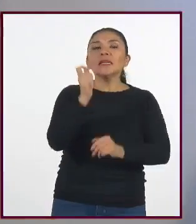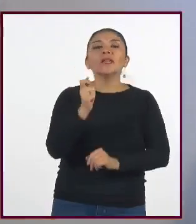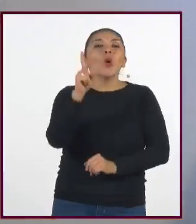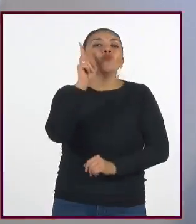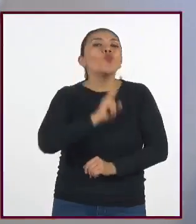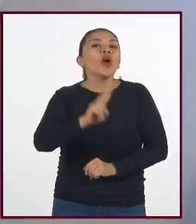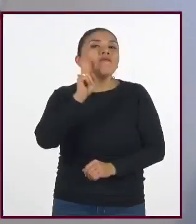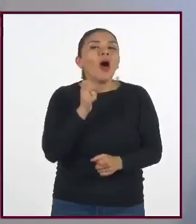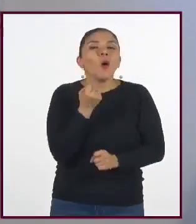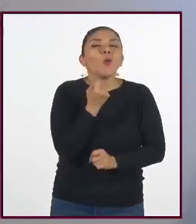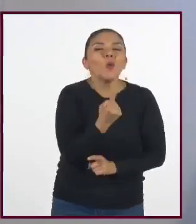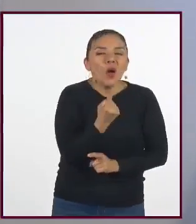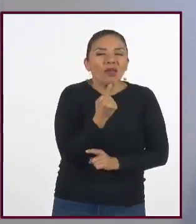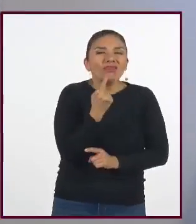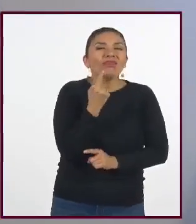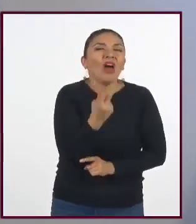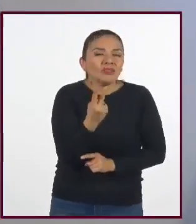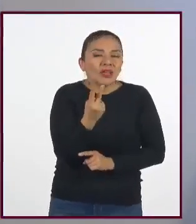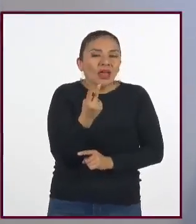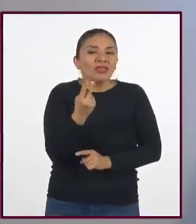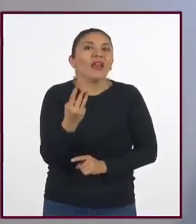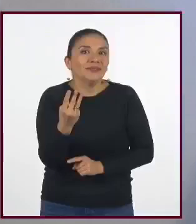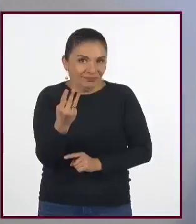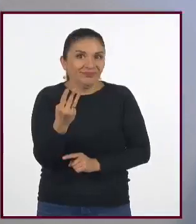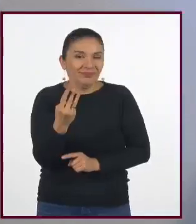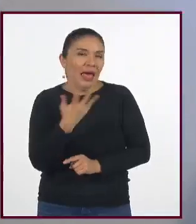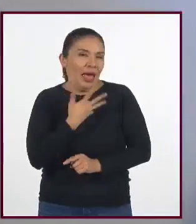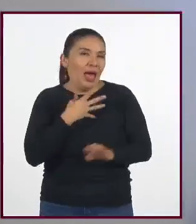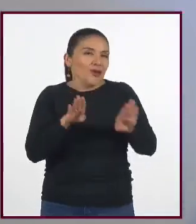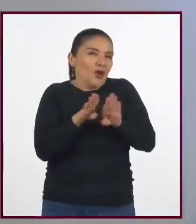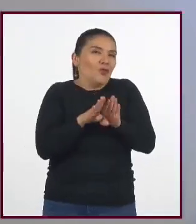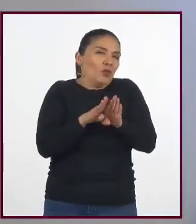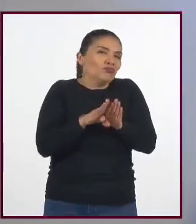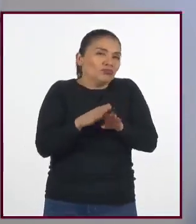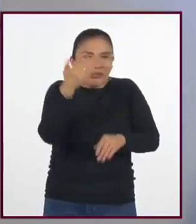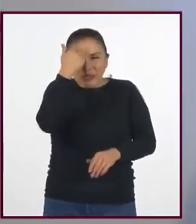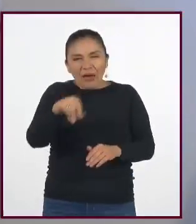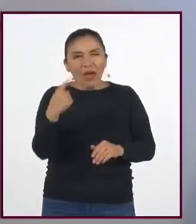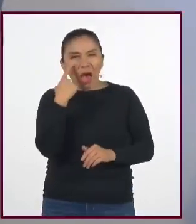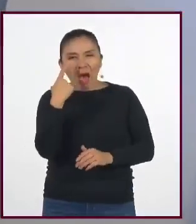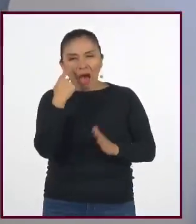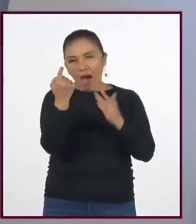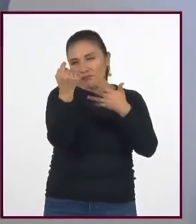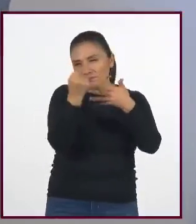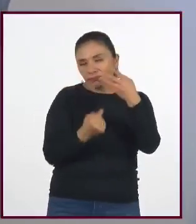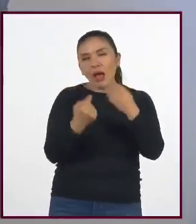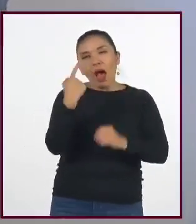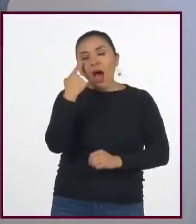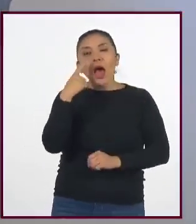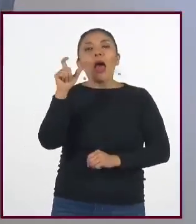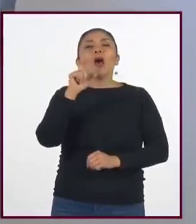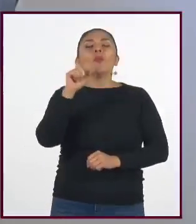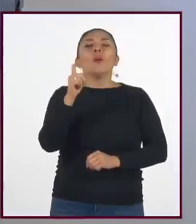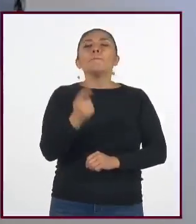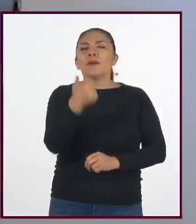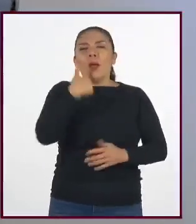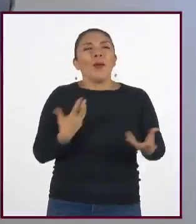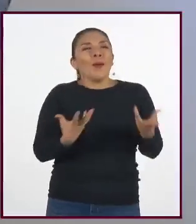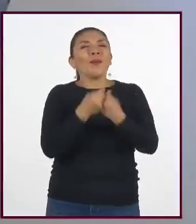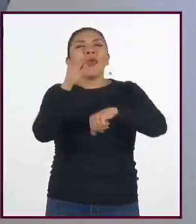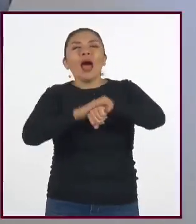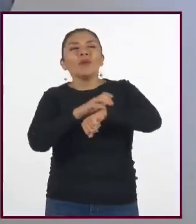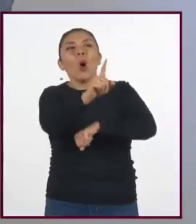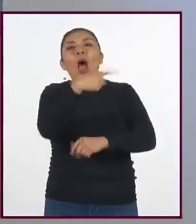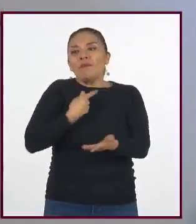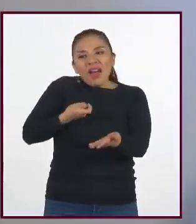experimental. No es una regla, pero bueno, se sabe que es este consumo inicial, que es casi siempre por convivencia o por presión